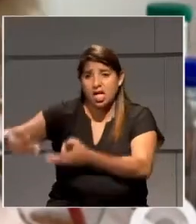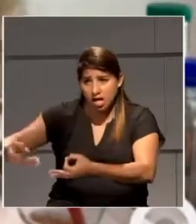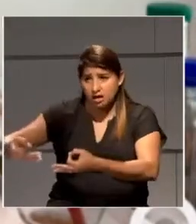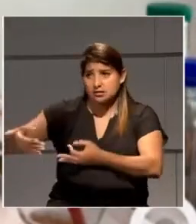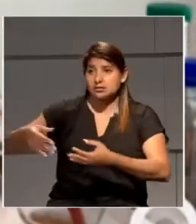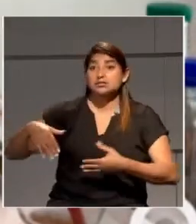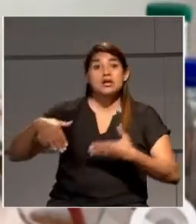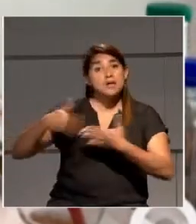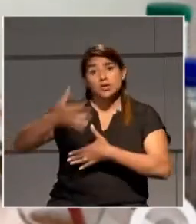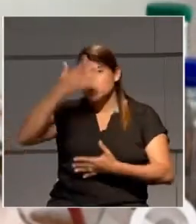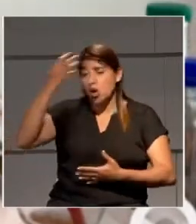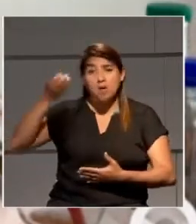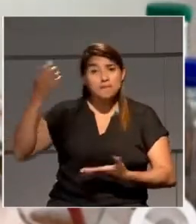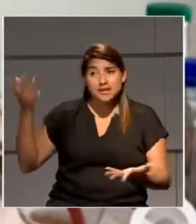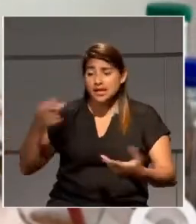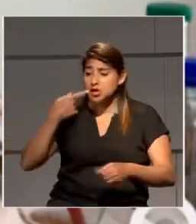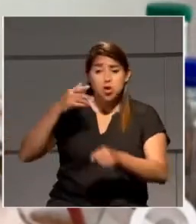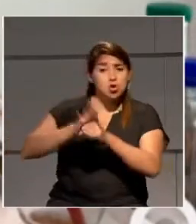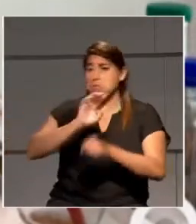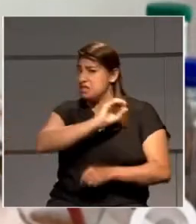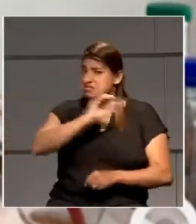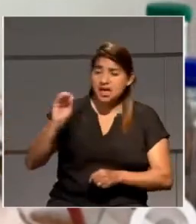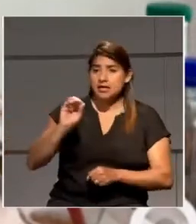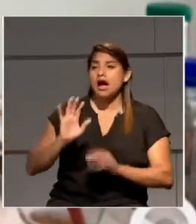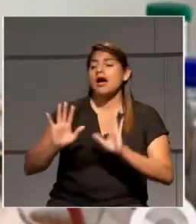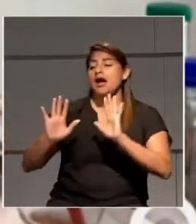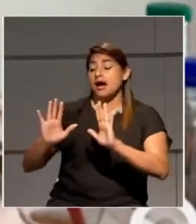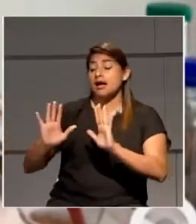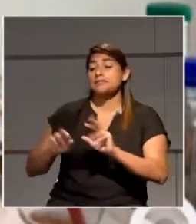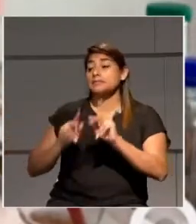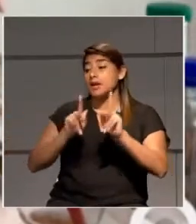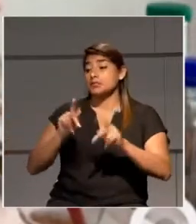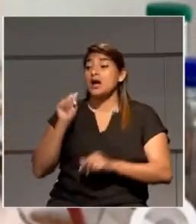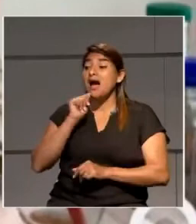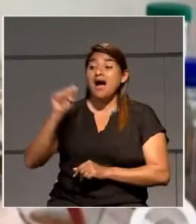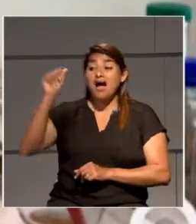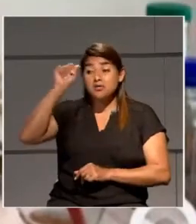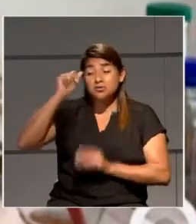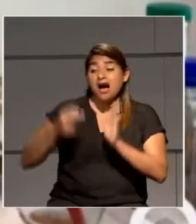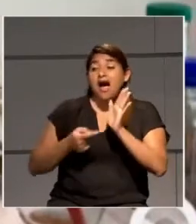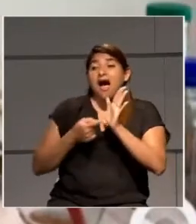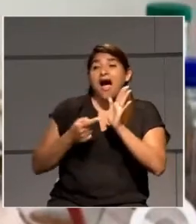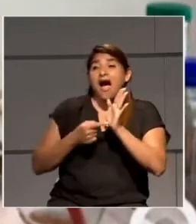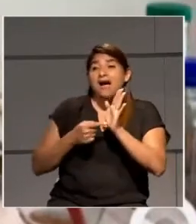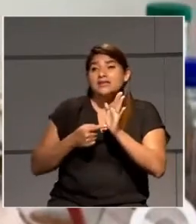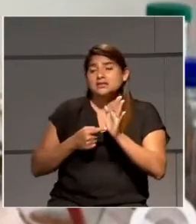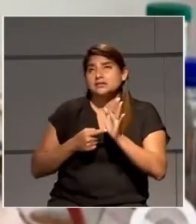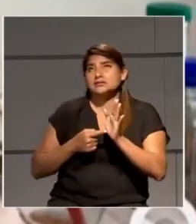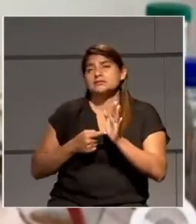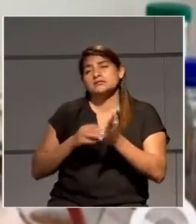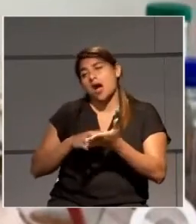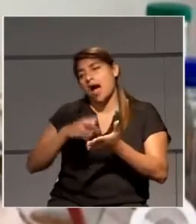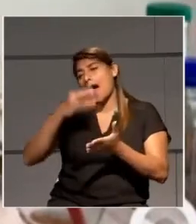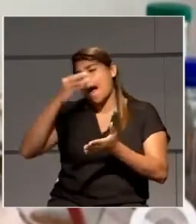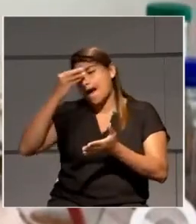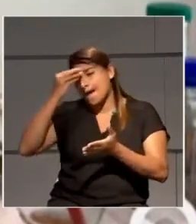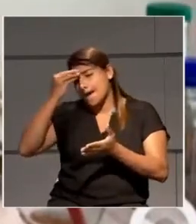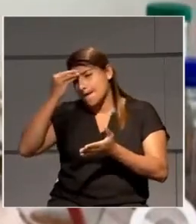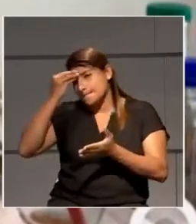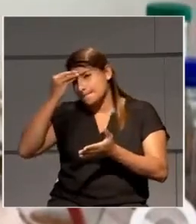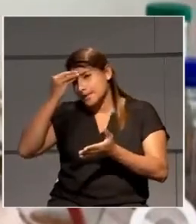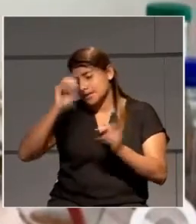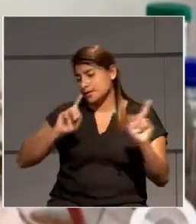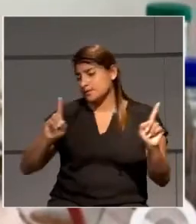sí. Y así, Plug, pero cumplen. ¿Sabe qué? Yo creo también que las personas adultas a veces no aprendemos a estar